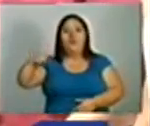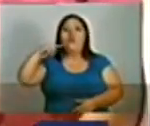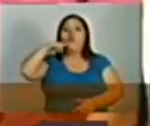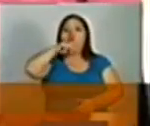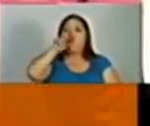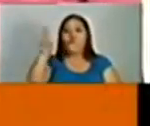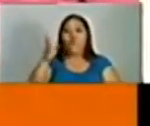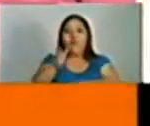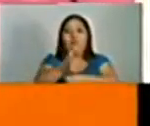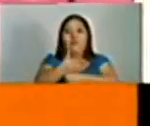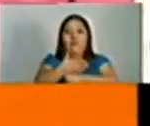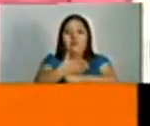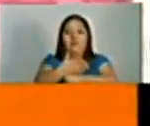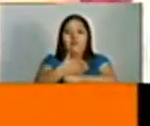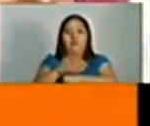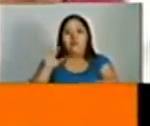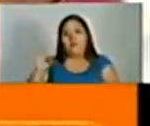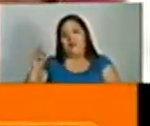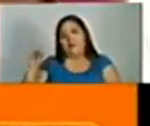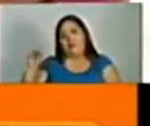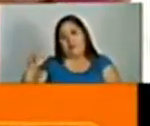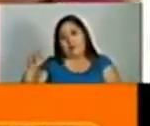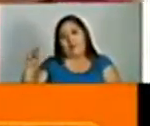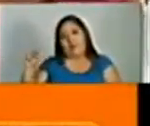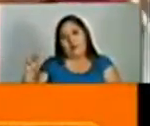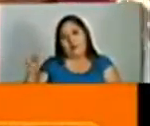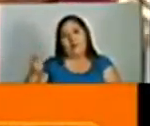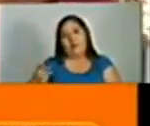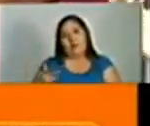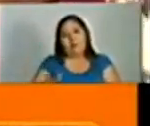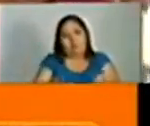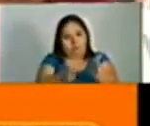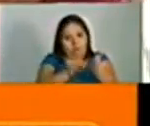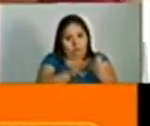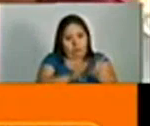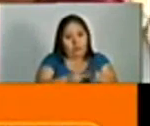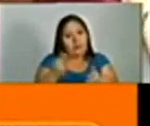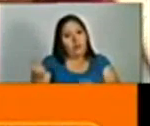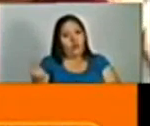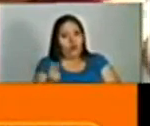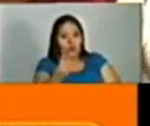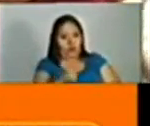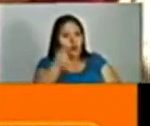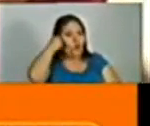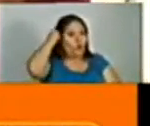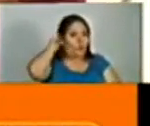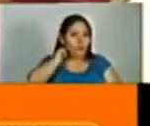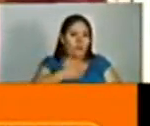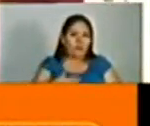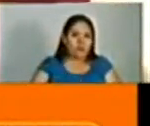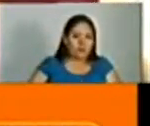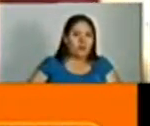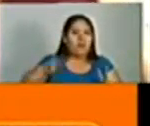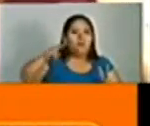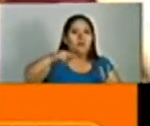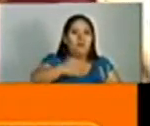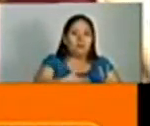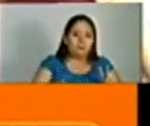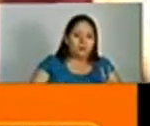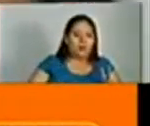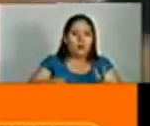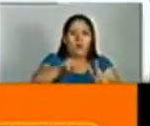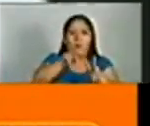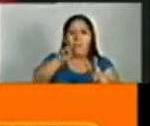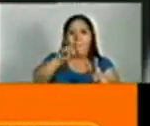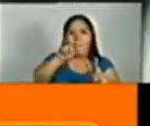Martí para la Liberación Nacional, el FMLN, solicitó la inscripción de su fórmula presidencial conformada por Manuel Flores, quien fungió